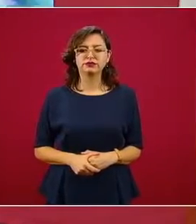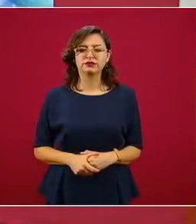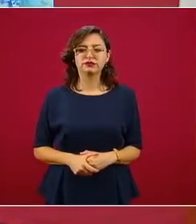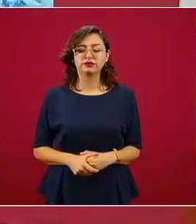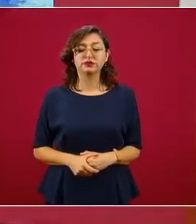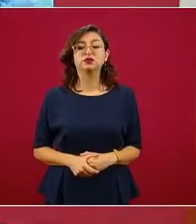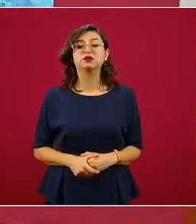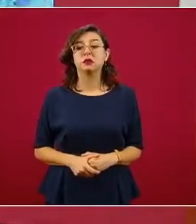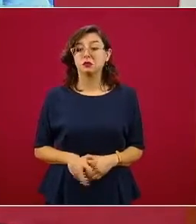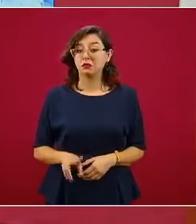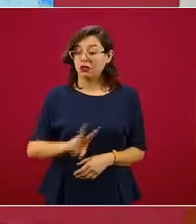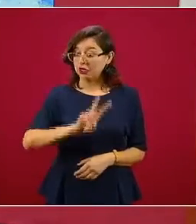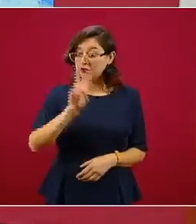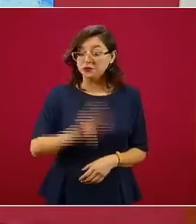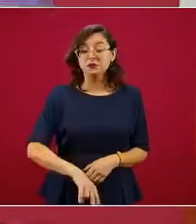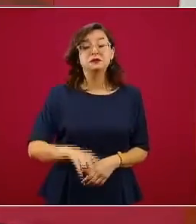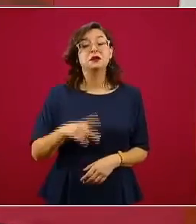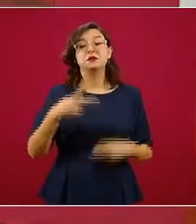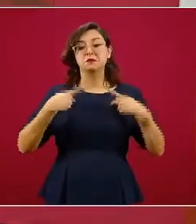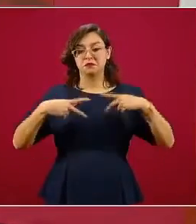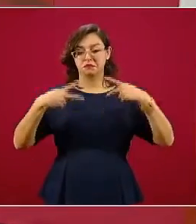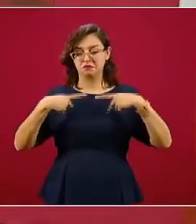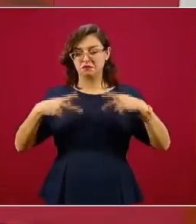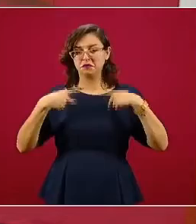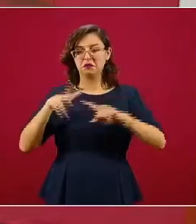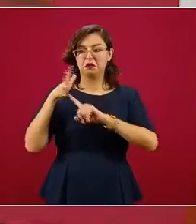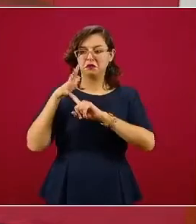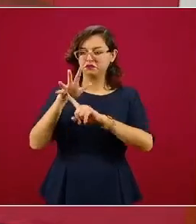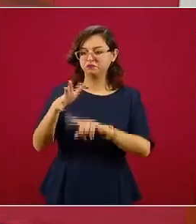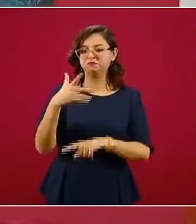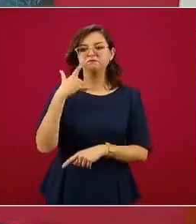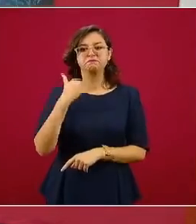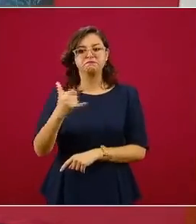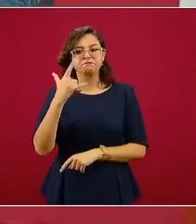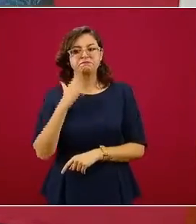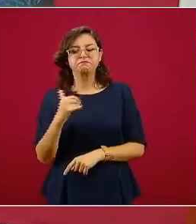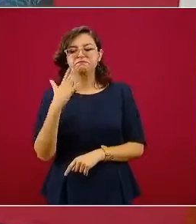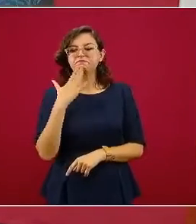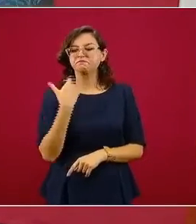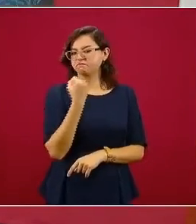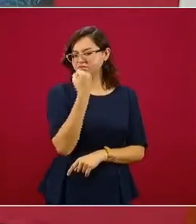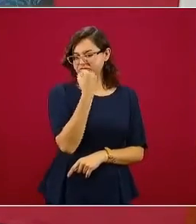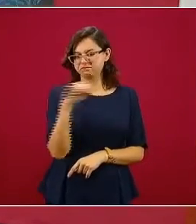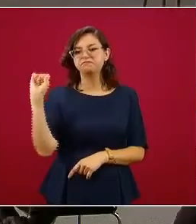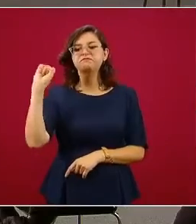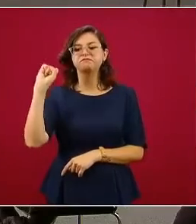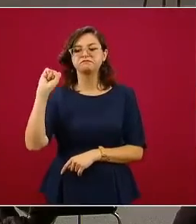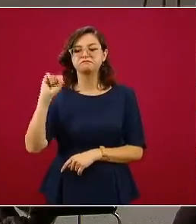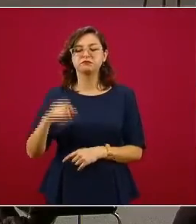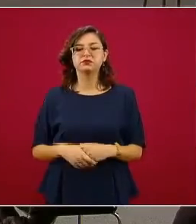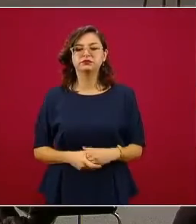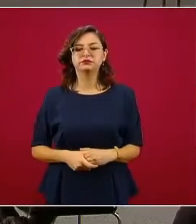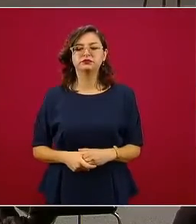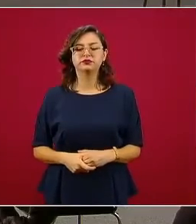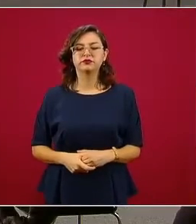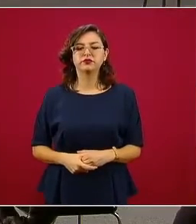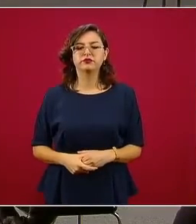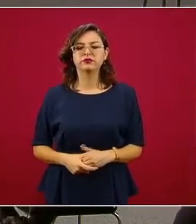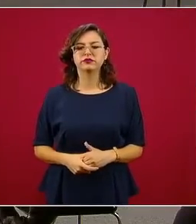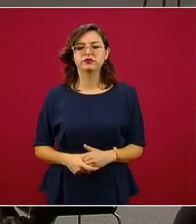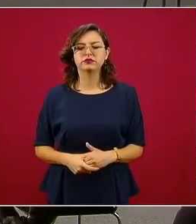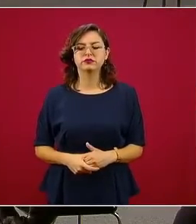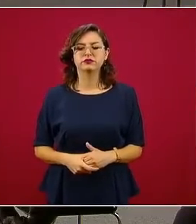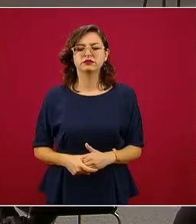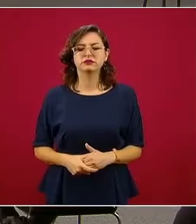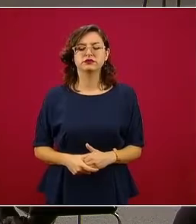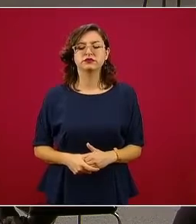Un gran esfuerzo, un gran talento y una gran experiencia la de los pilotos de la Guardia Nacional. En